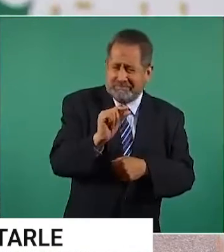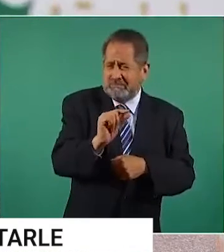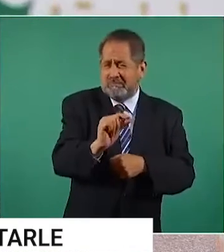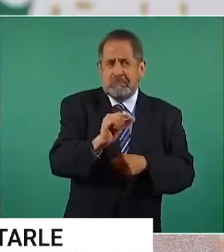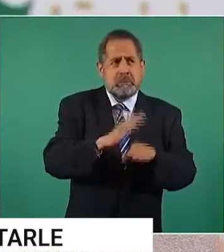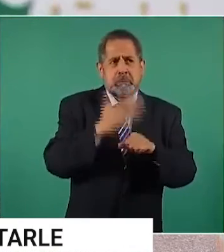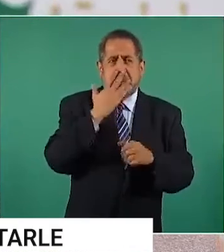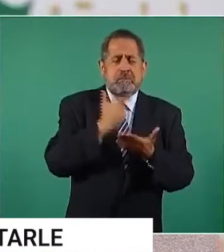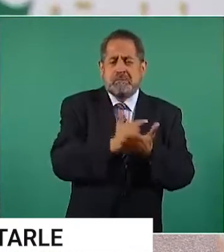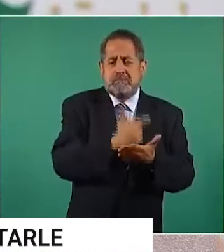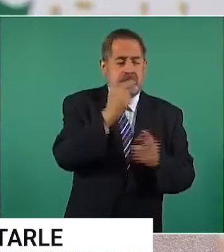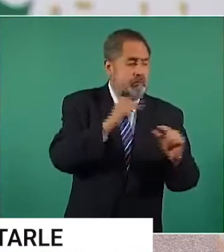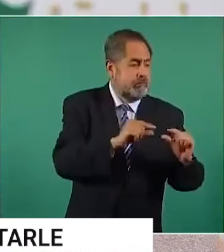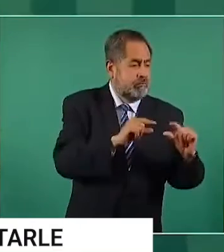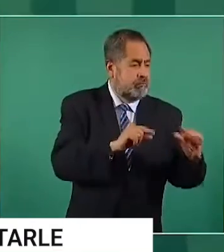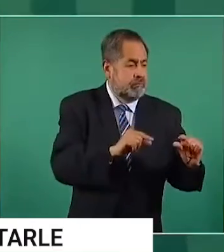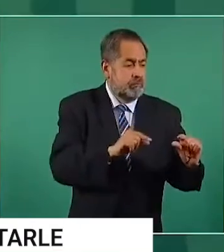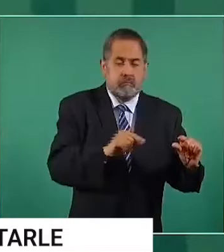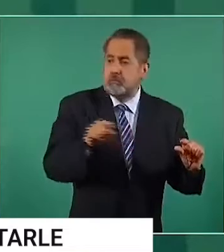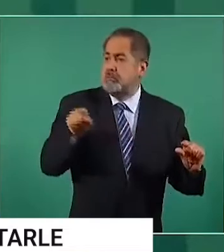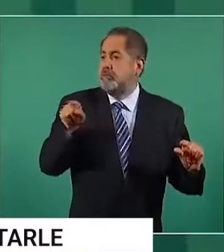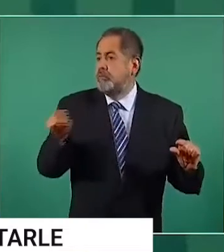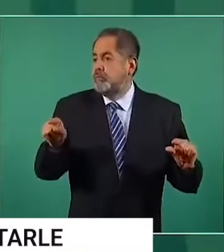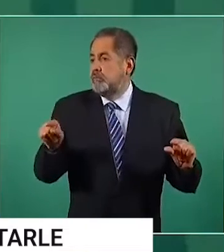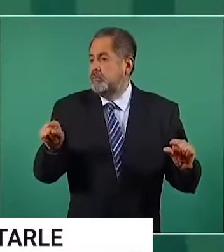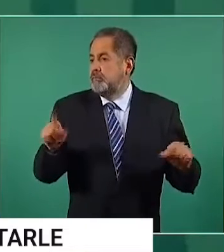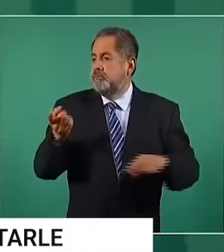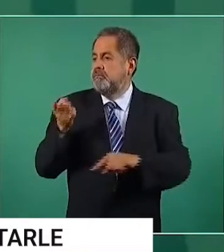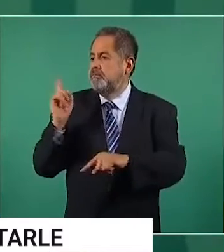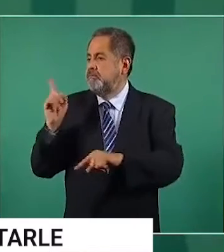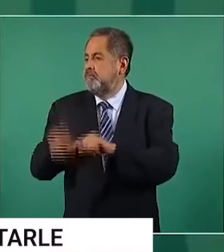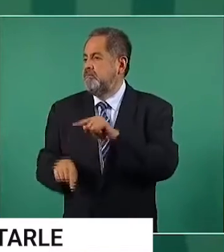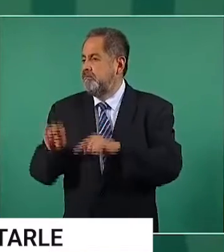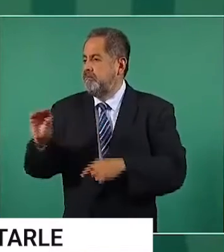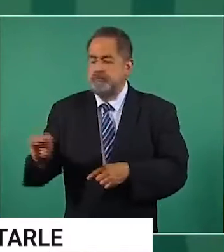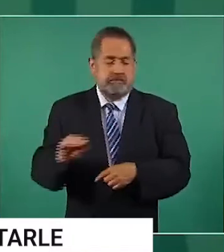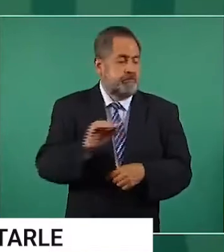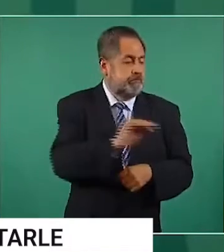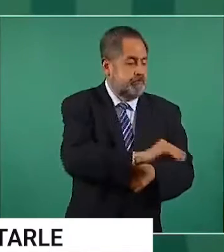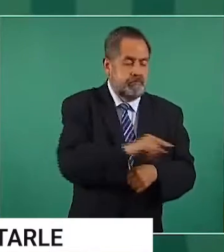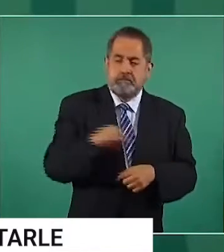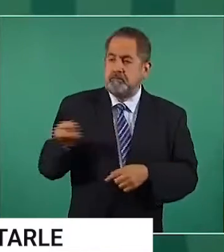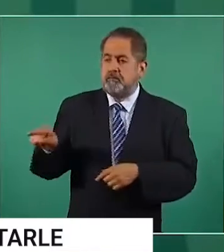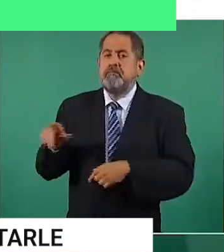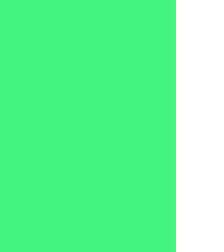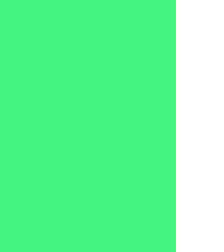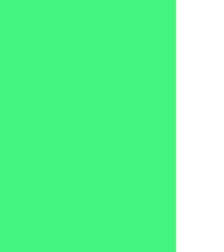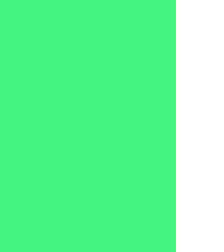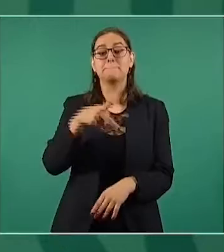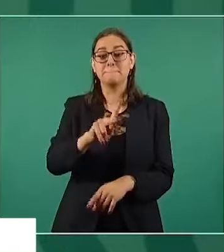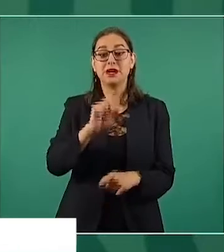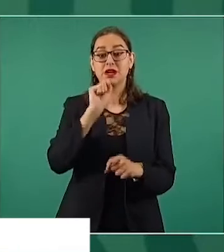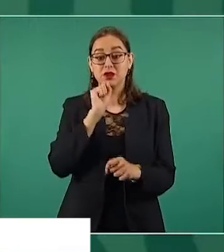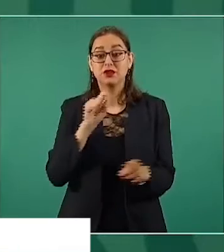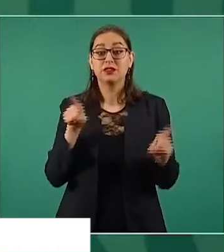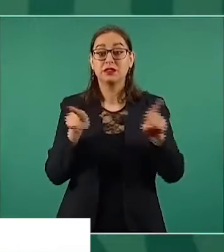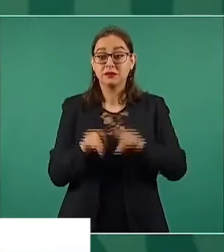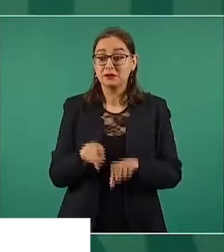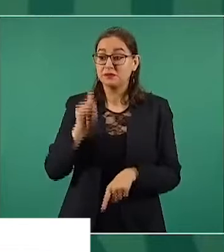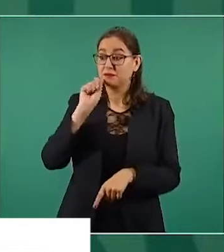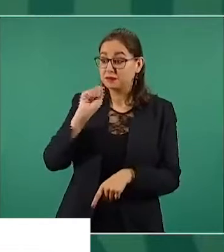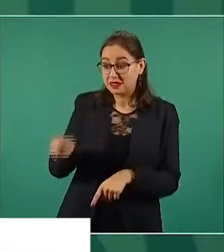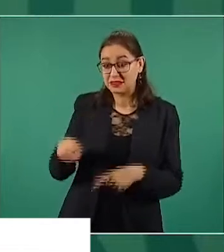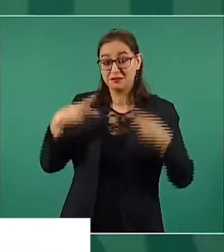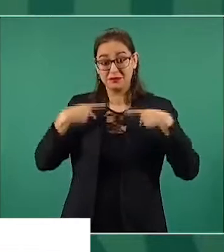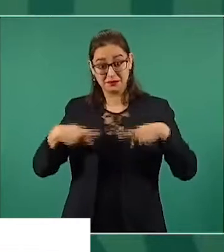menor, se le está quitando la oportunidad a una persona que tiene un riesgo mayor. El presidente